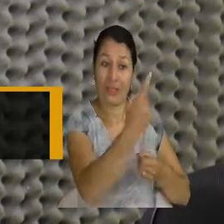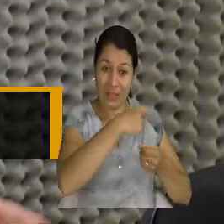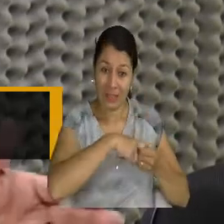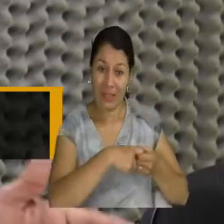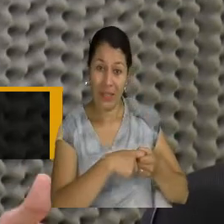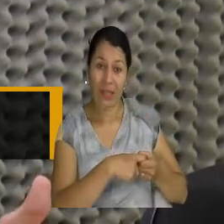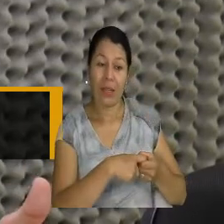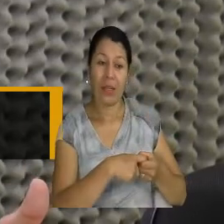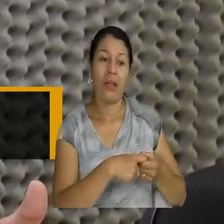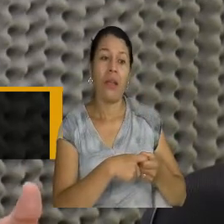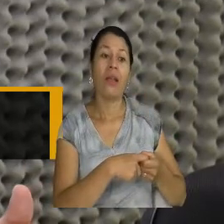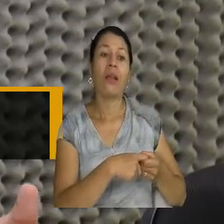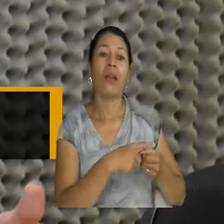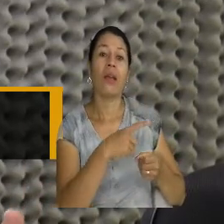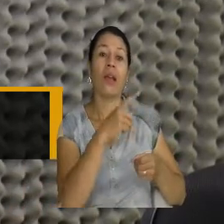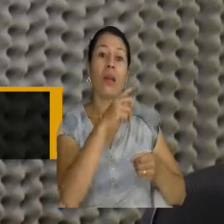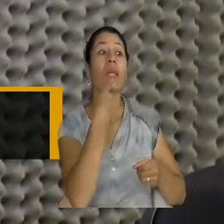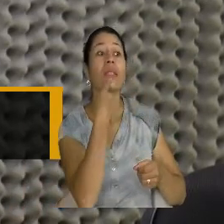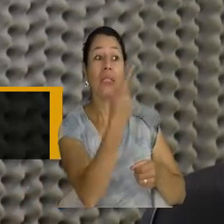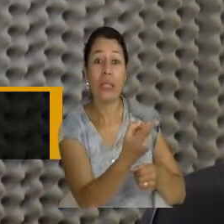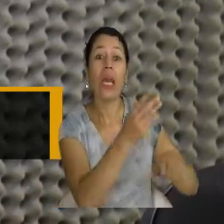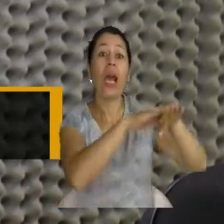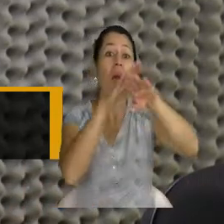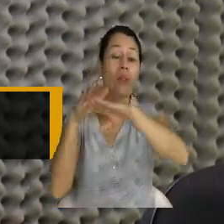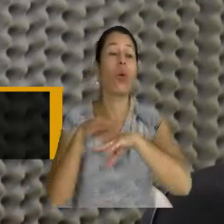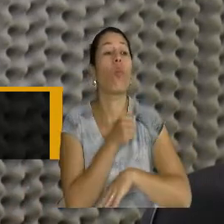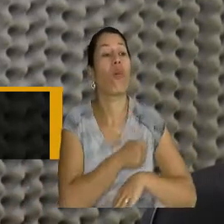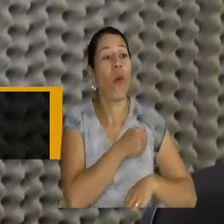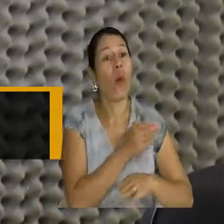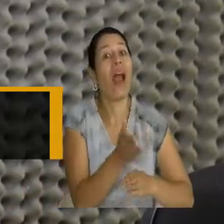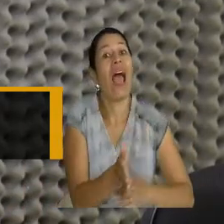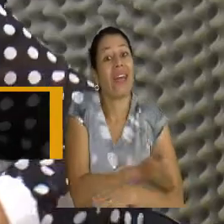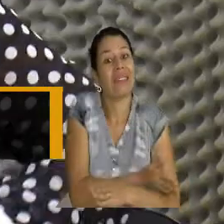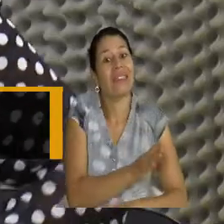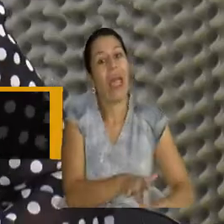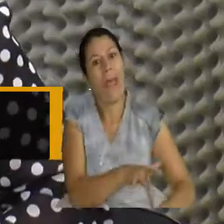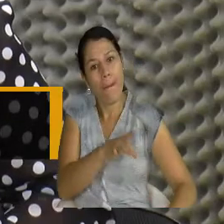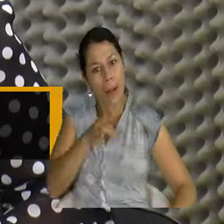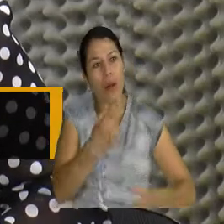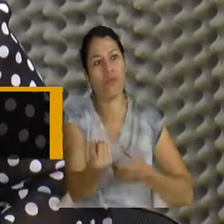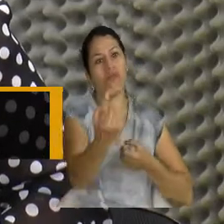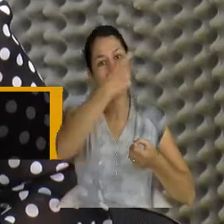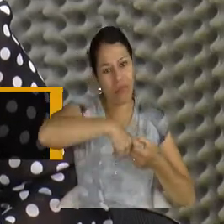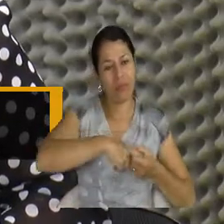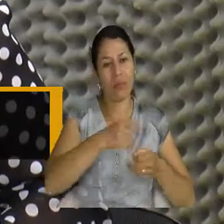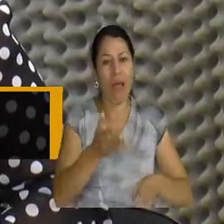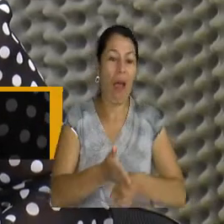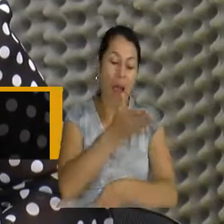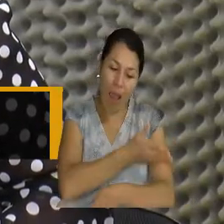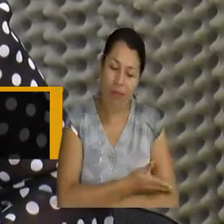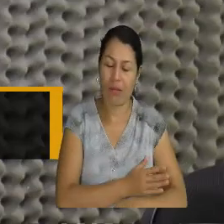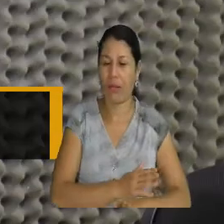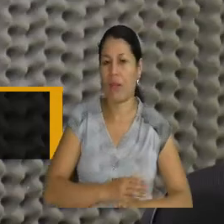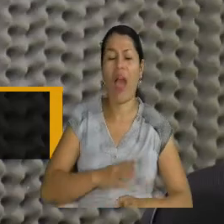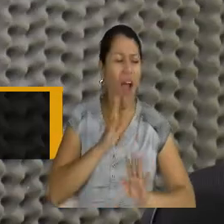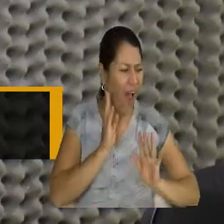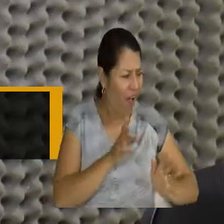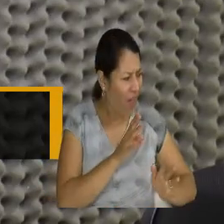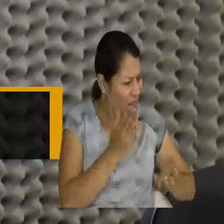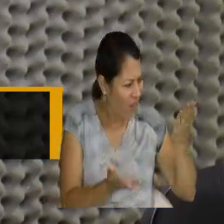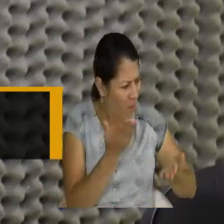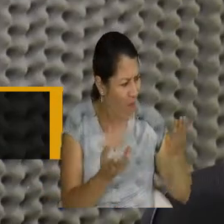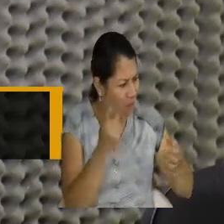que quedaran de primeros en la inscripción. ¿De acuerdo a las inscripciones que van saliendo? Sí, de acuerdo a la inscripción van saliendo. Como dice uno,